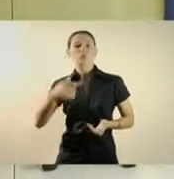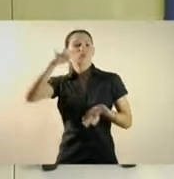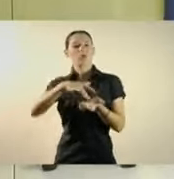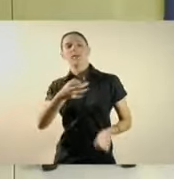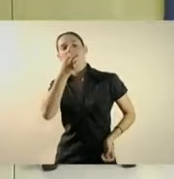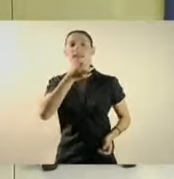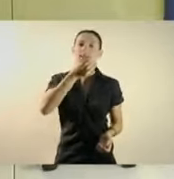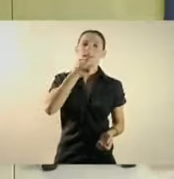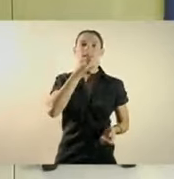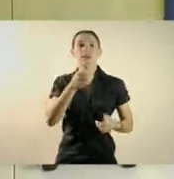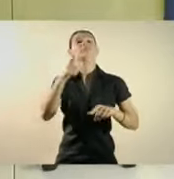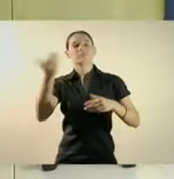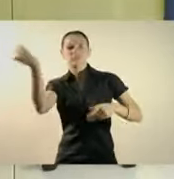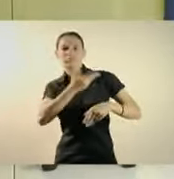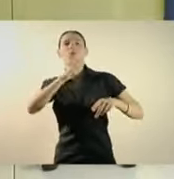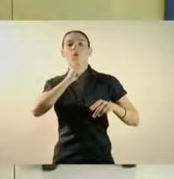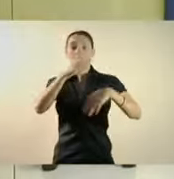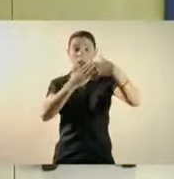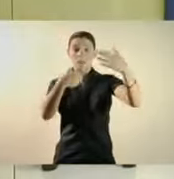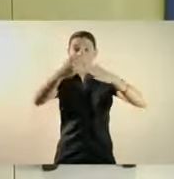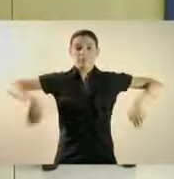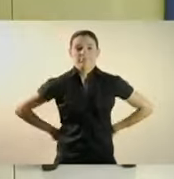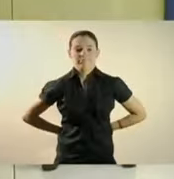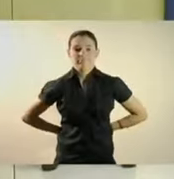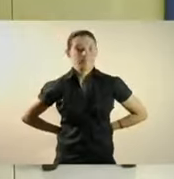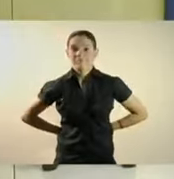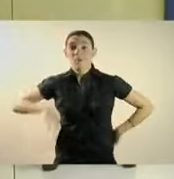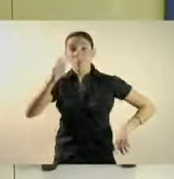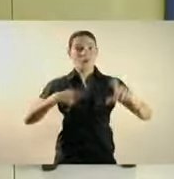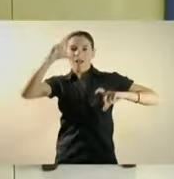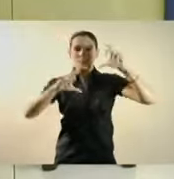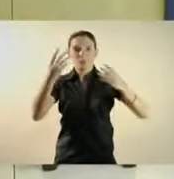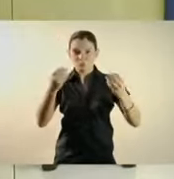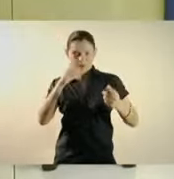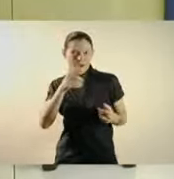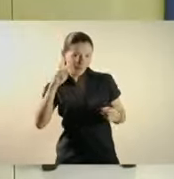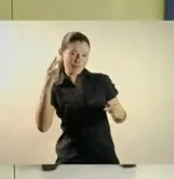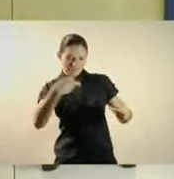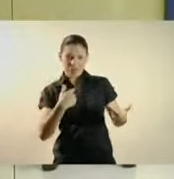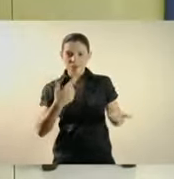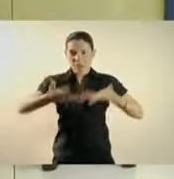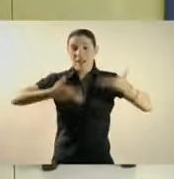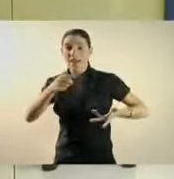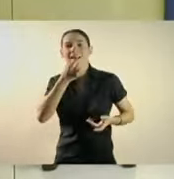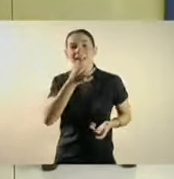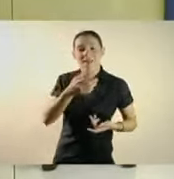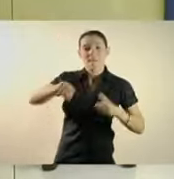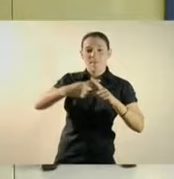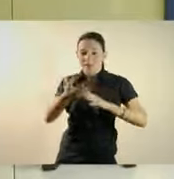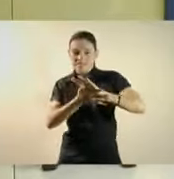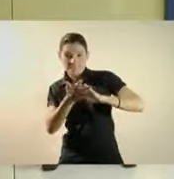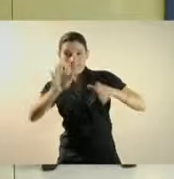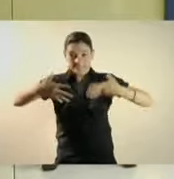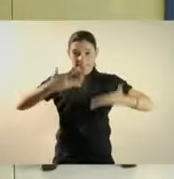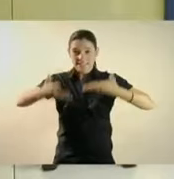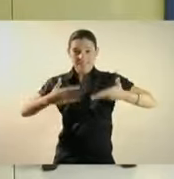de clase, me castigaba, me ponía las manos detrás de la espalda porque siempre he sido muy expresiva. De hecho, ahora, como me pueden ver, no puedo